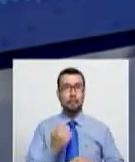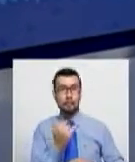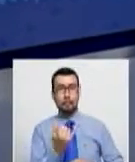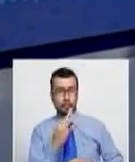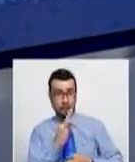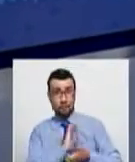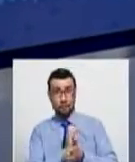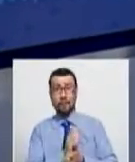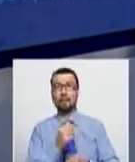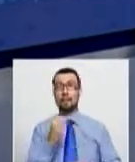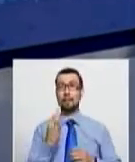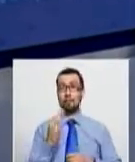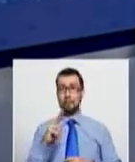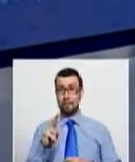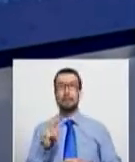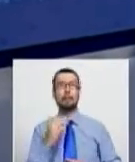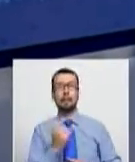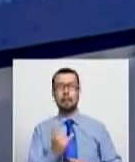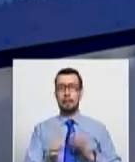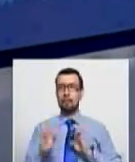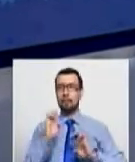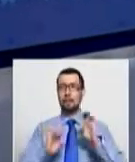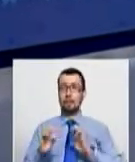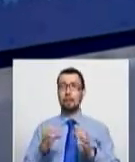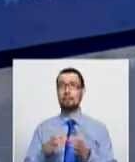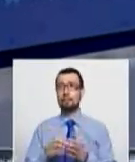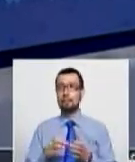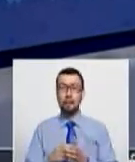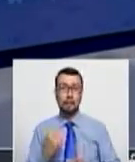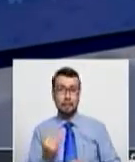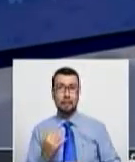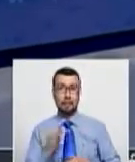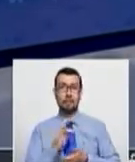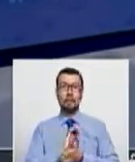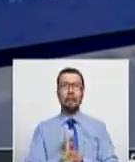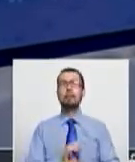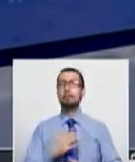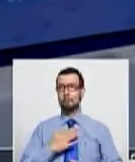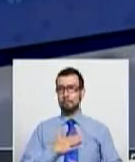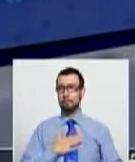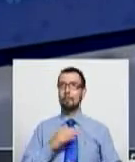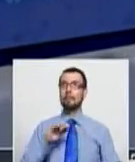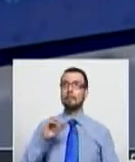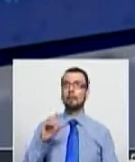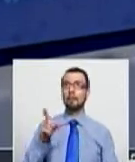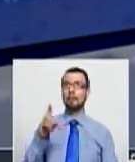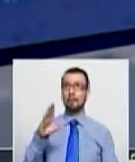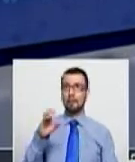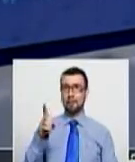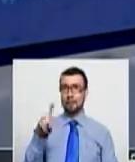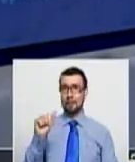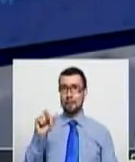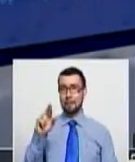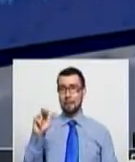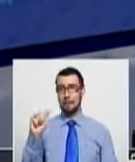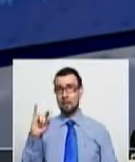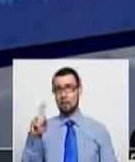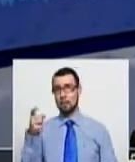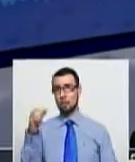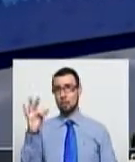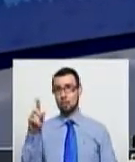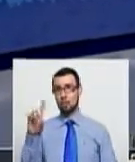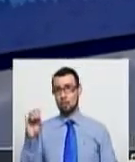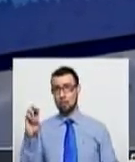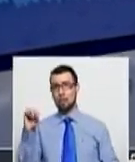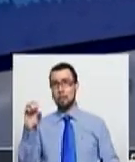el programa de la defensoría del televidente de nuestro canal yo soy cesar augusto montes loaiza y estoy con